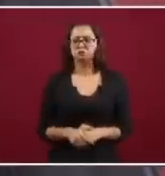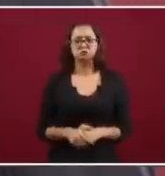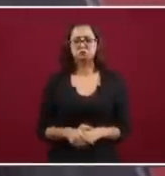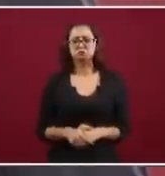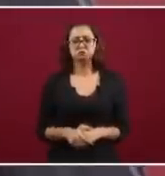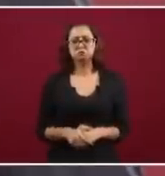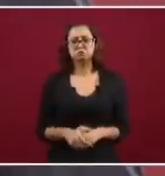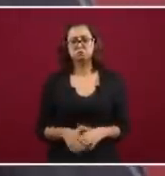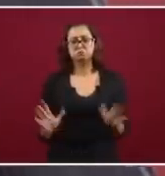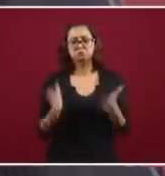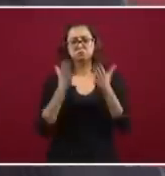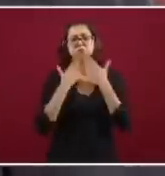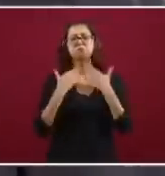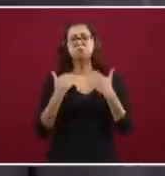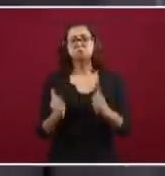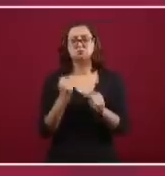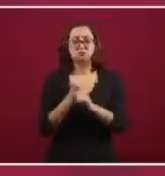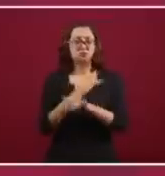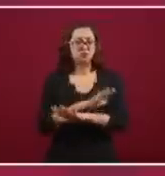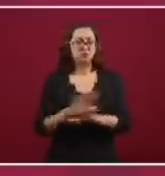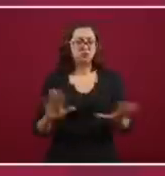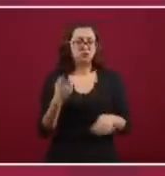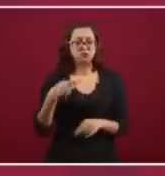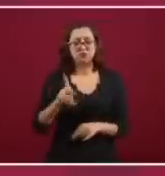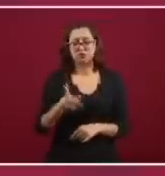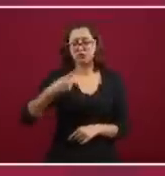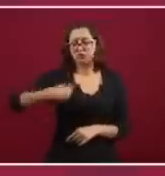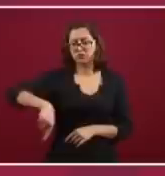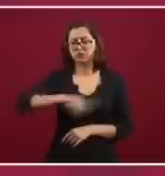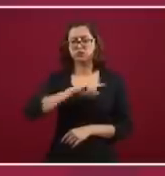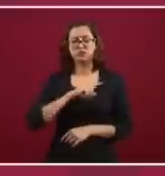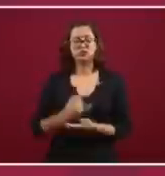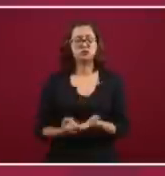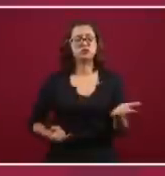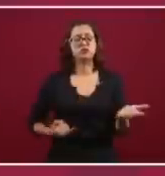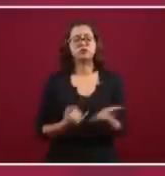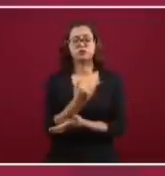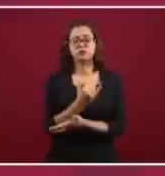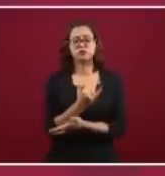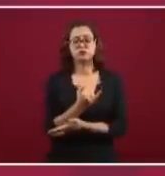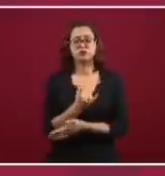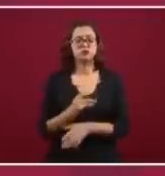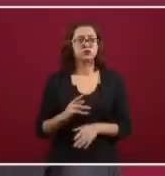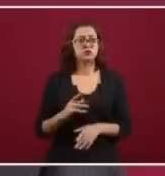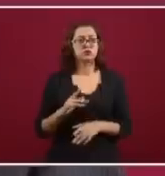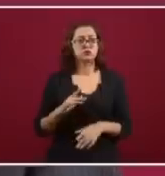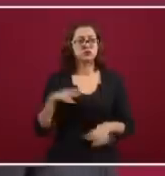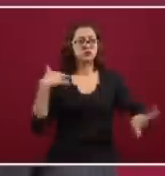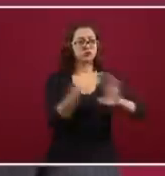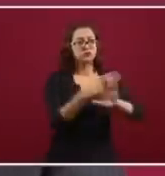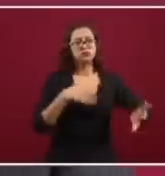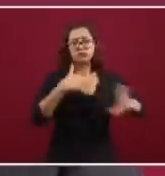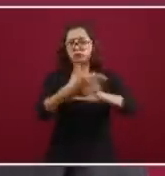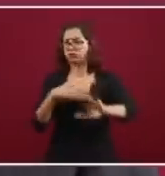pero en el caso nuestro decidimos no espiar a nadie.